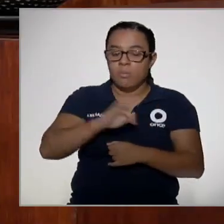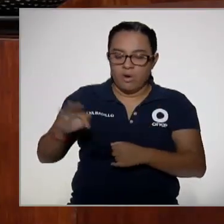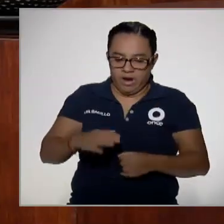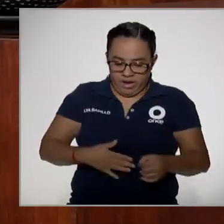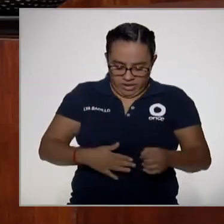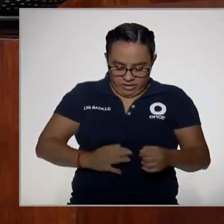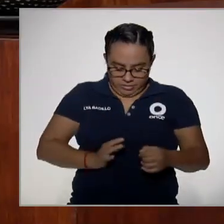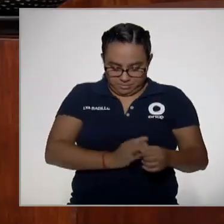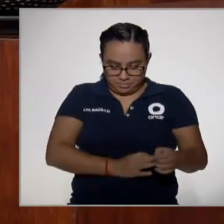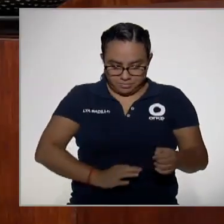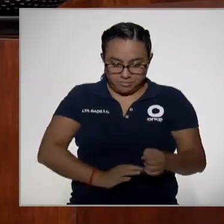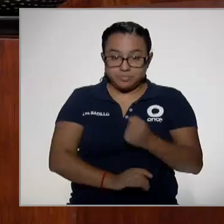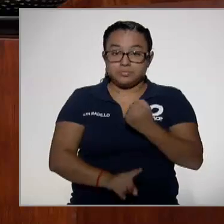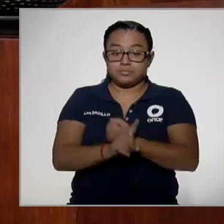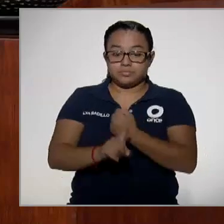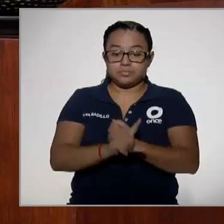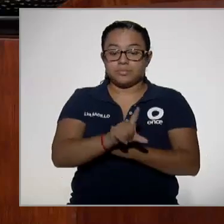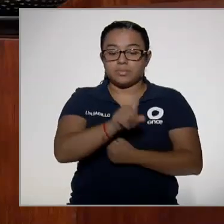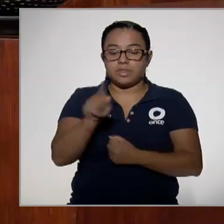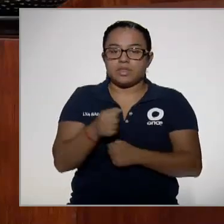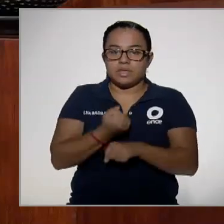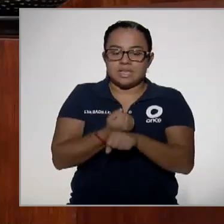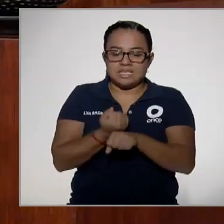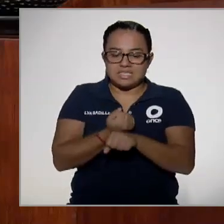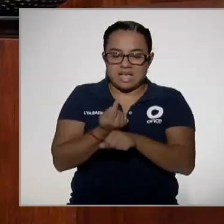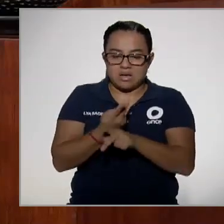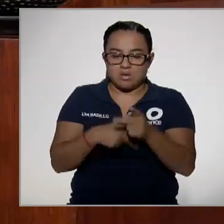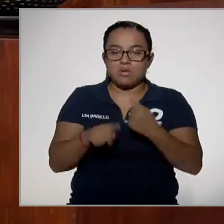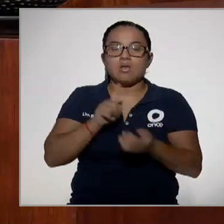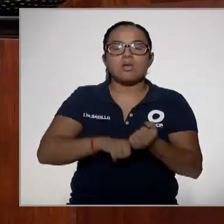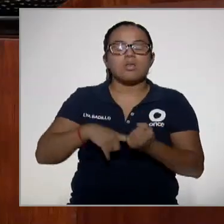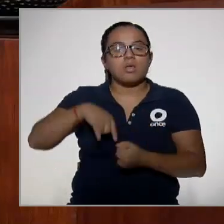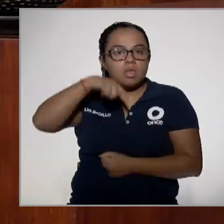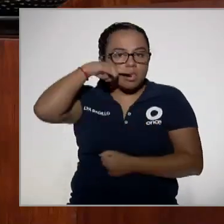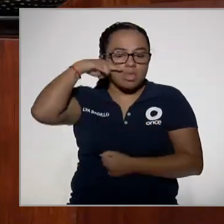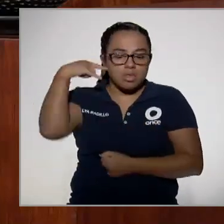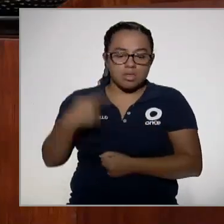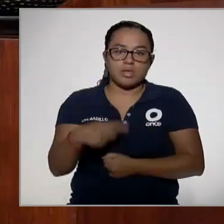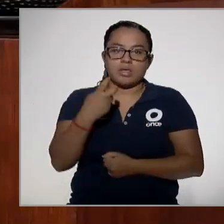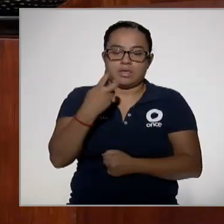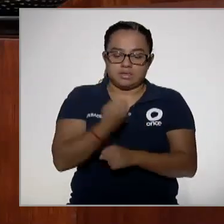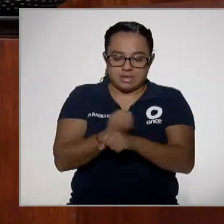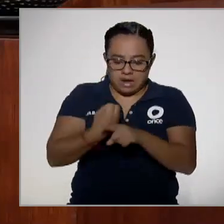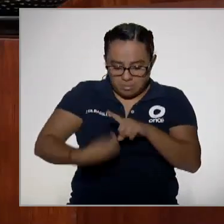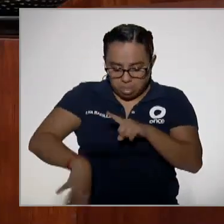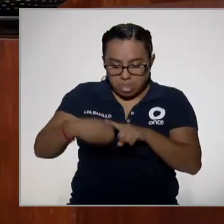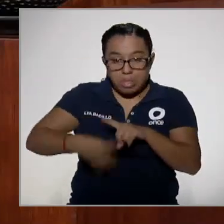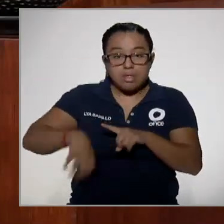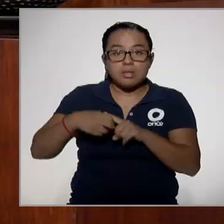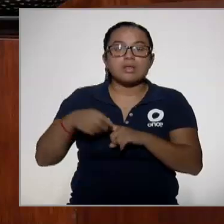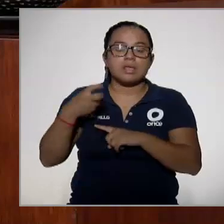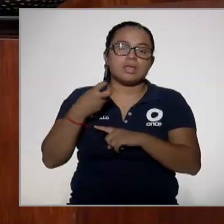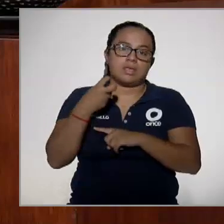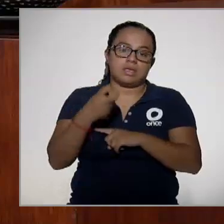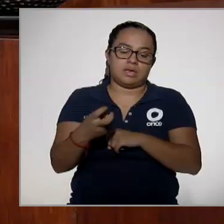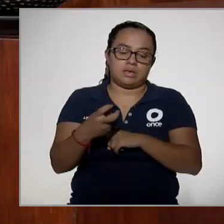digestivo y provocar pequeños sangrados que no son visibles y es una pérdida de sangre que finalmente puede ocasionar una anemia